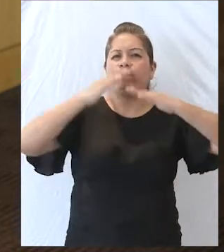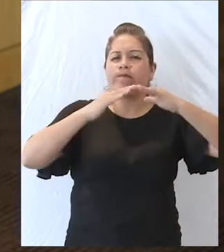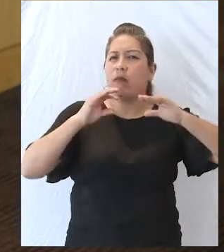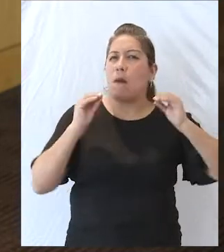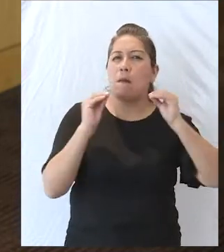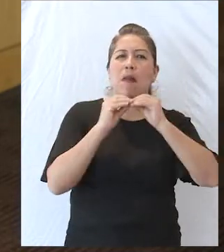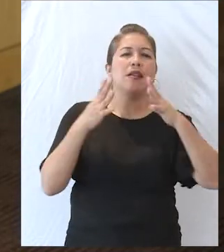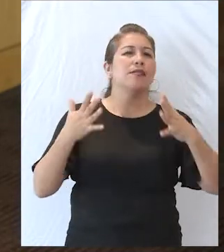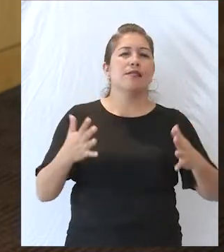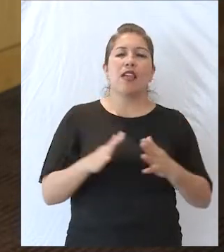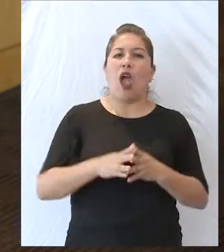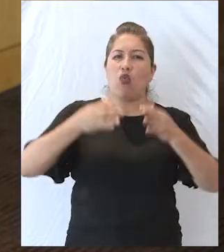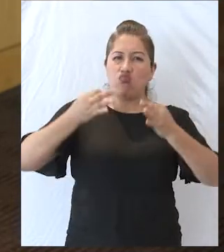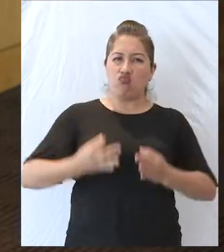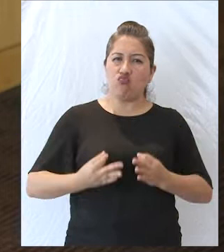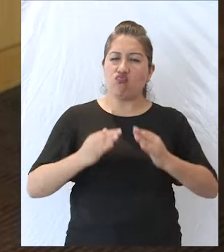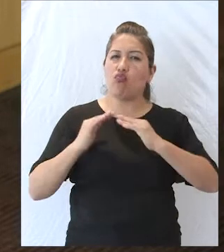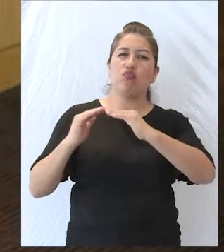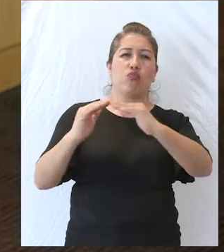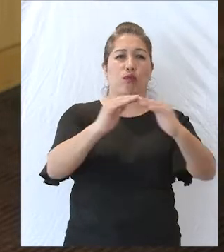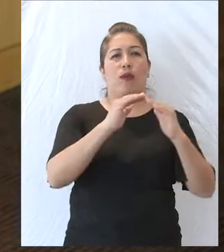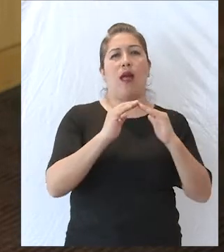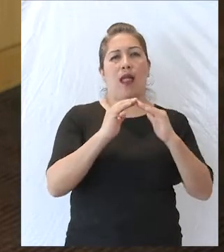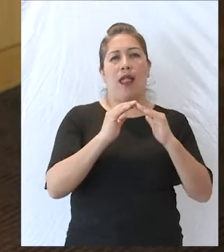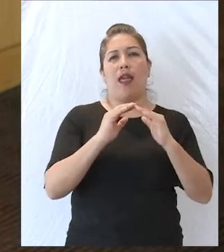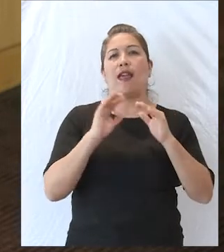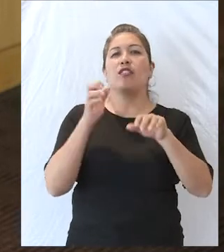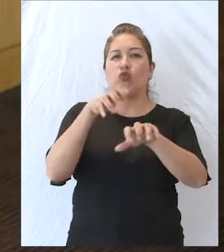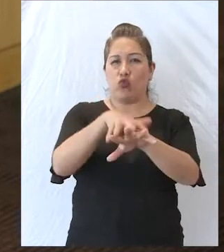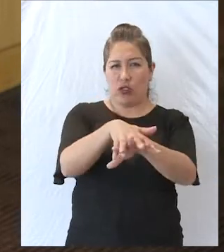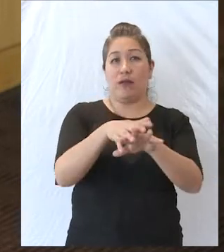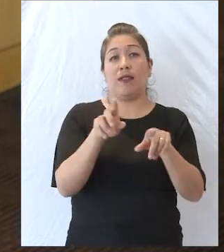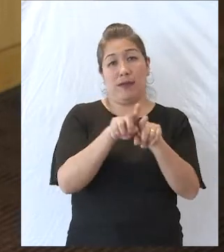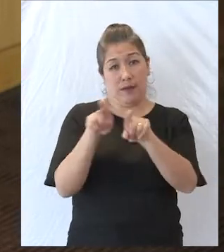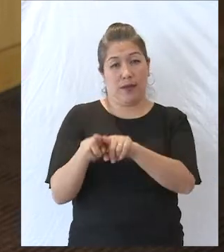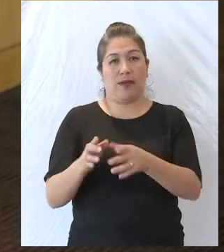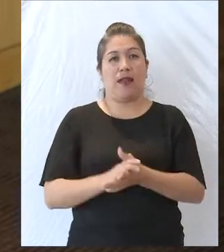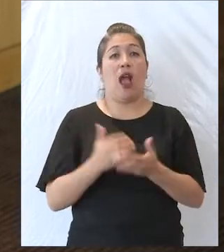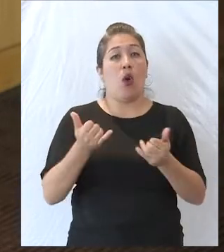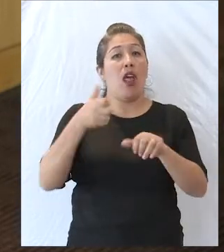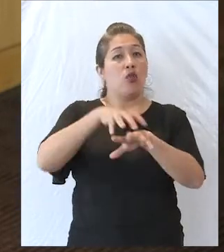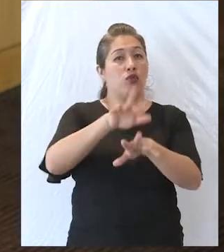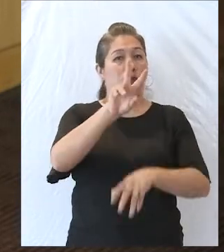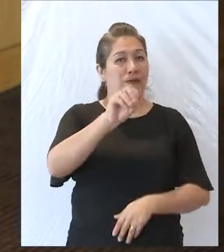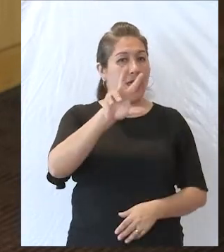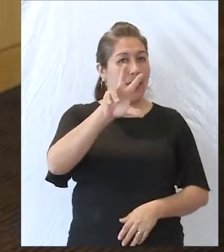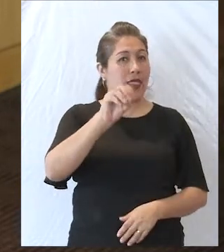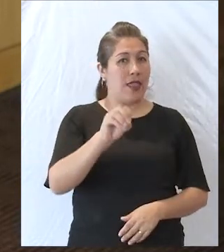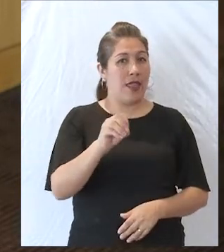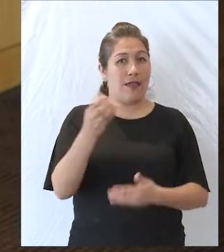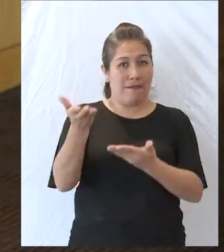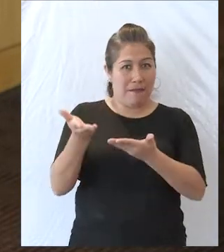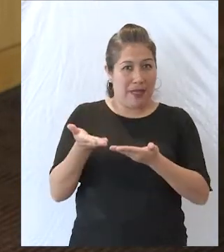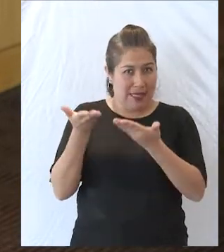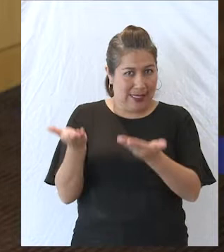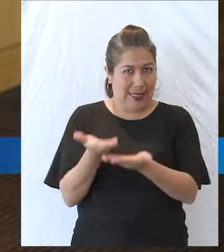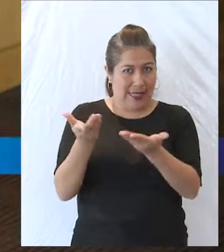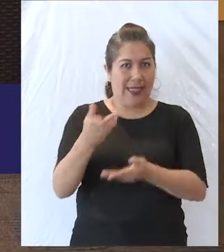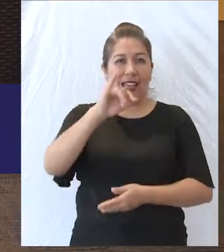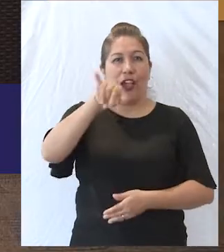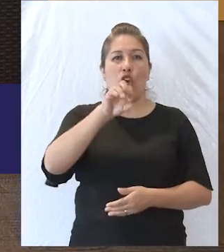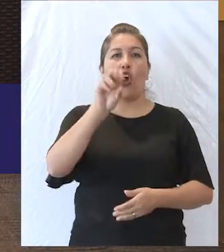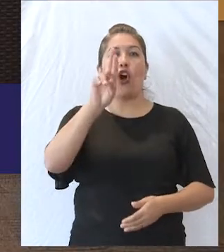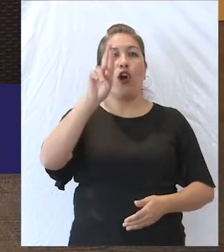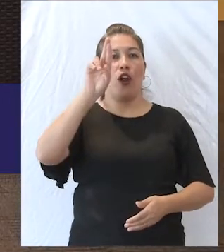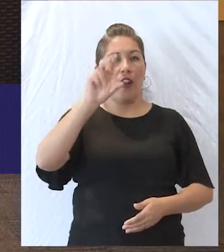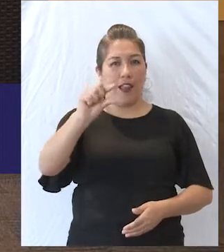una sociedad más justa, humana, solidaria, pero sobre todo inclusiva. Hoy, en Inclusión 2030, estamos con